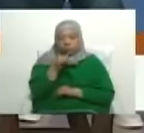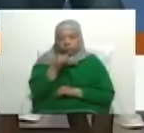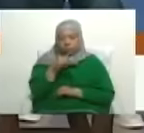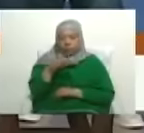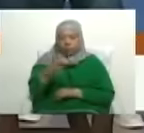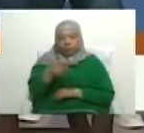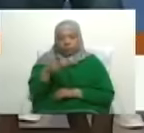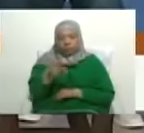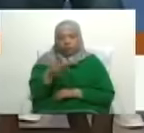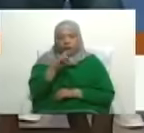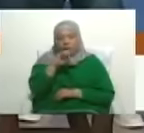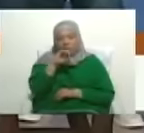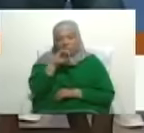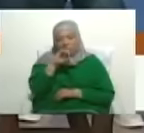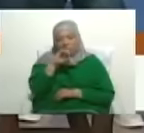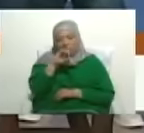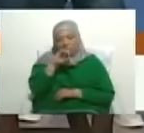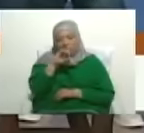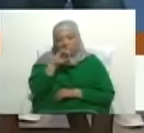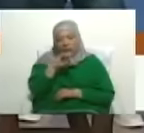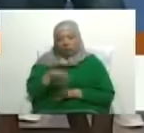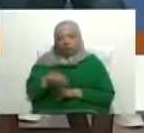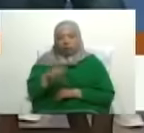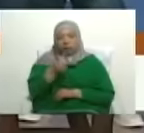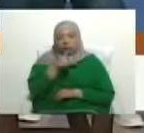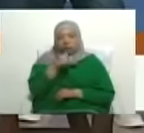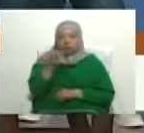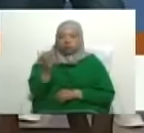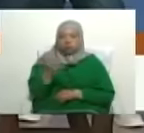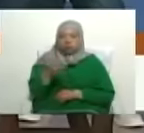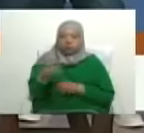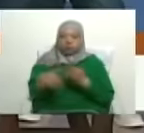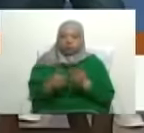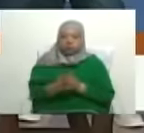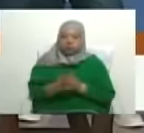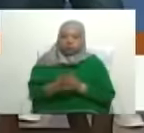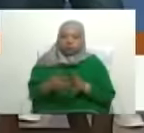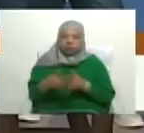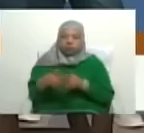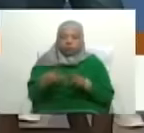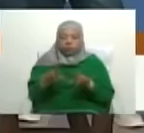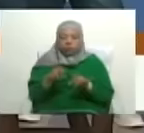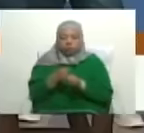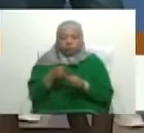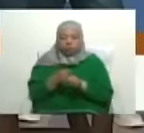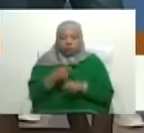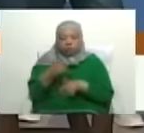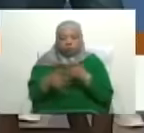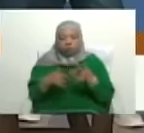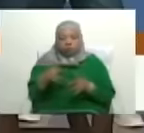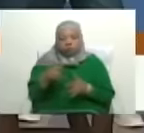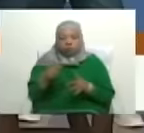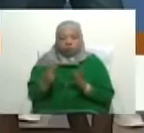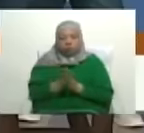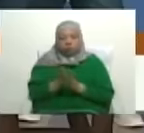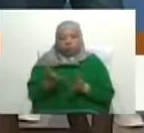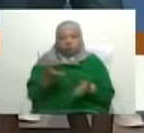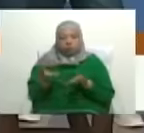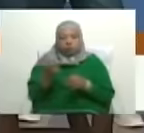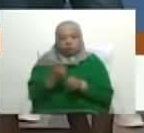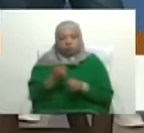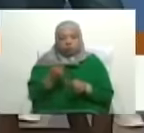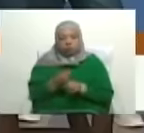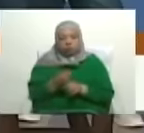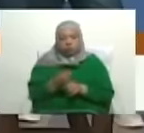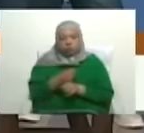Pero como la odian, quién sabe cuántas mentiras hubieran inventado. Viste que el asesino de la viñeta decía que a unos civiles lo iban a disfrazar de